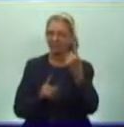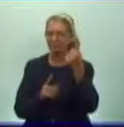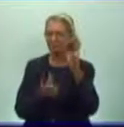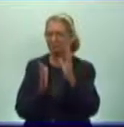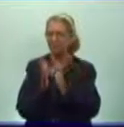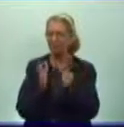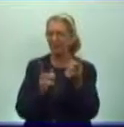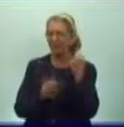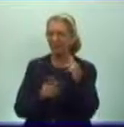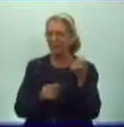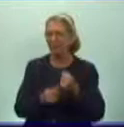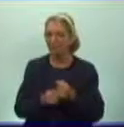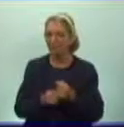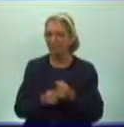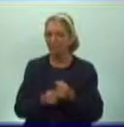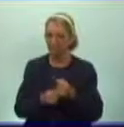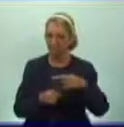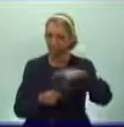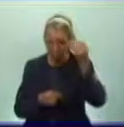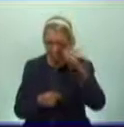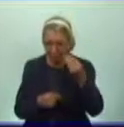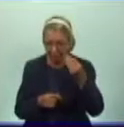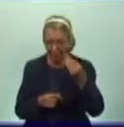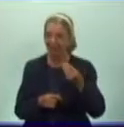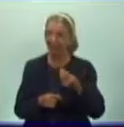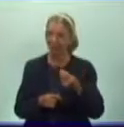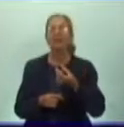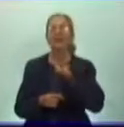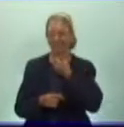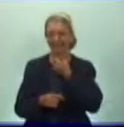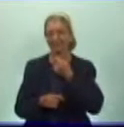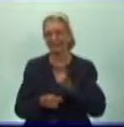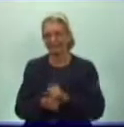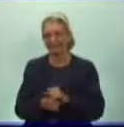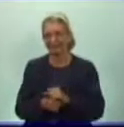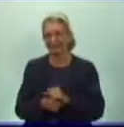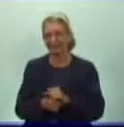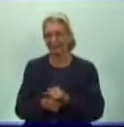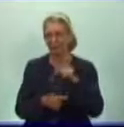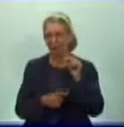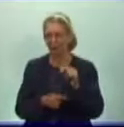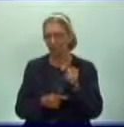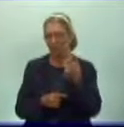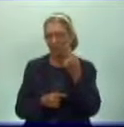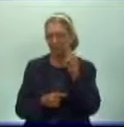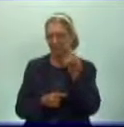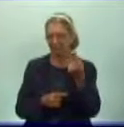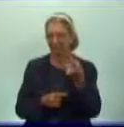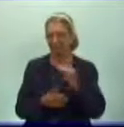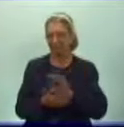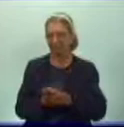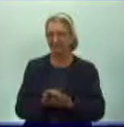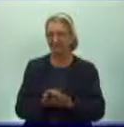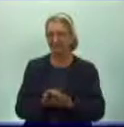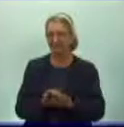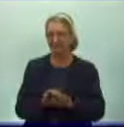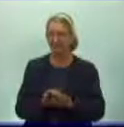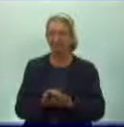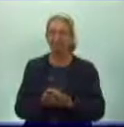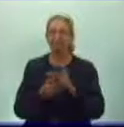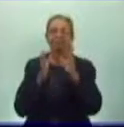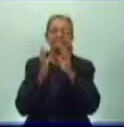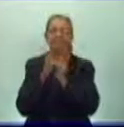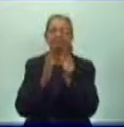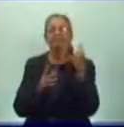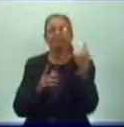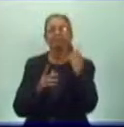año. Seguro que ustedes también saben cuál es, enero. Bueno, pues vamos a ver ahora en pantalla los meses del año y